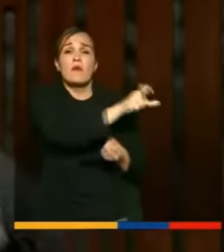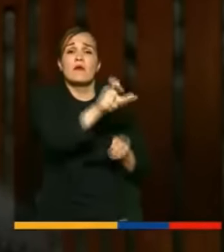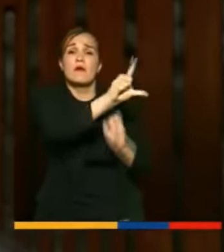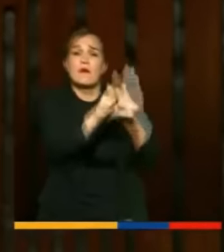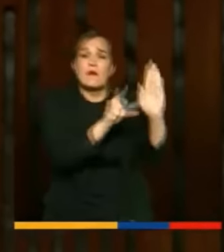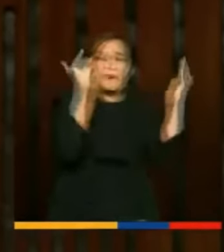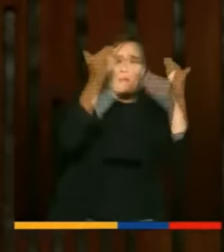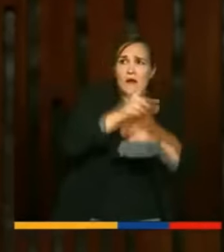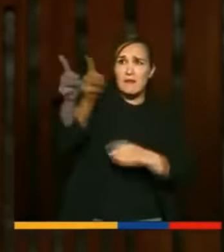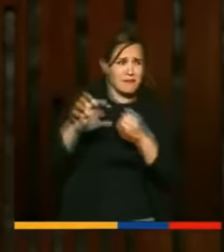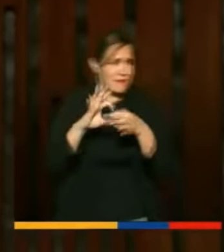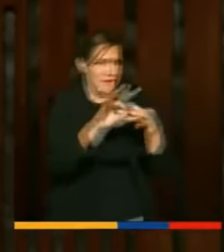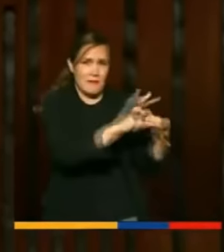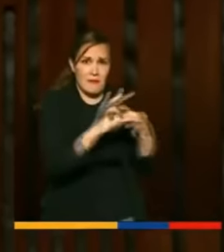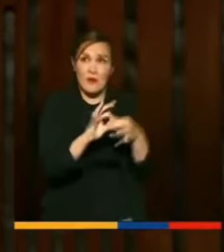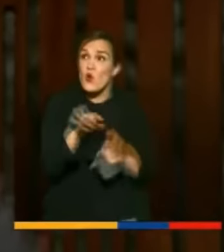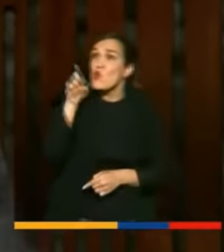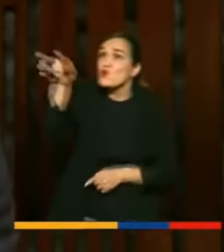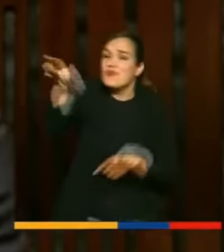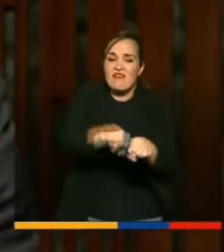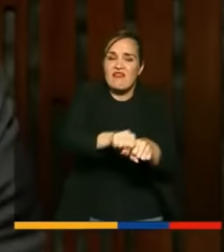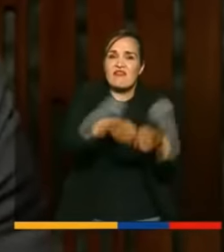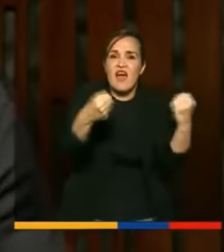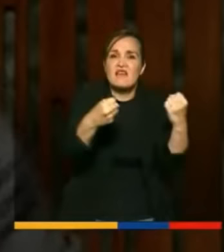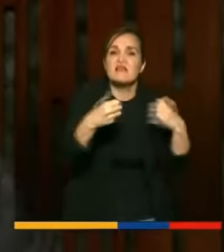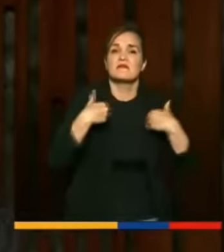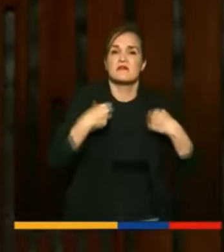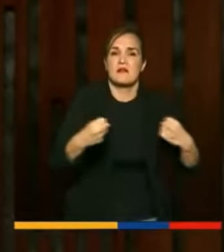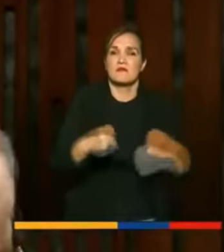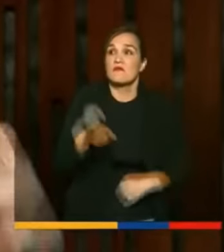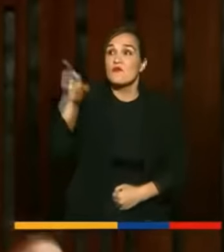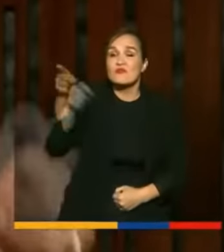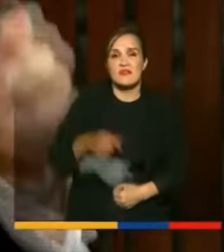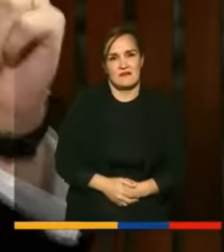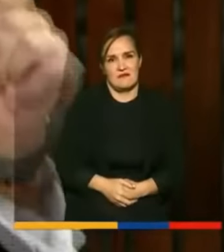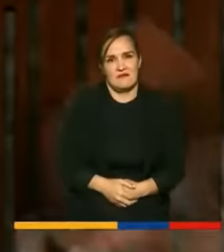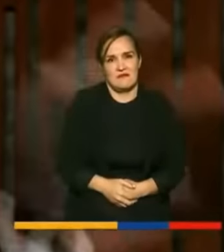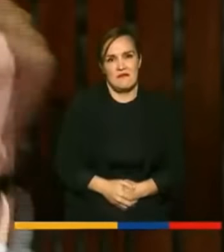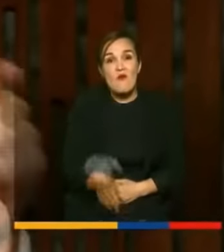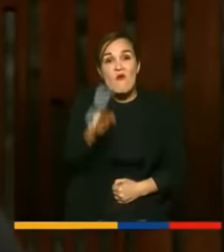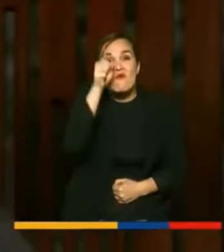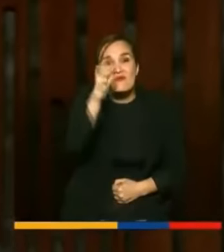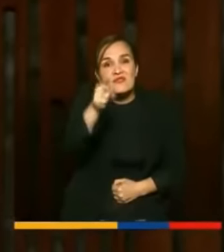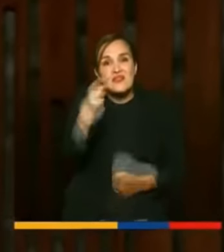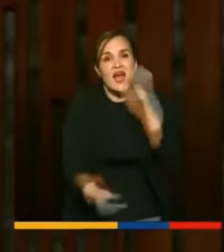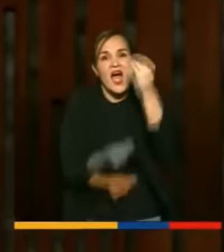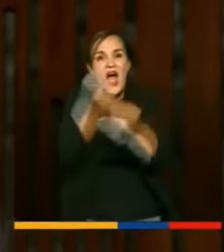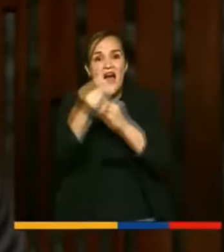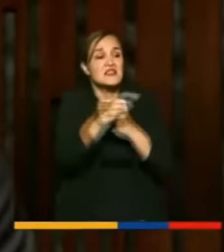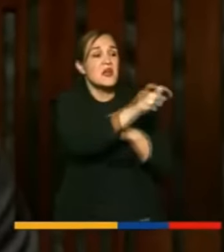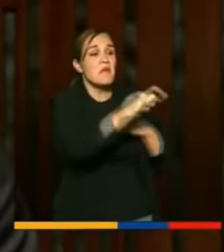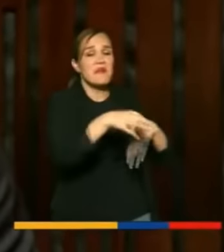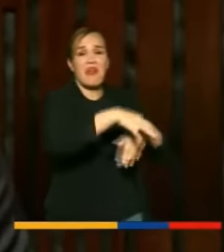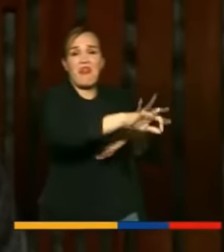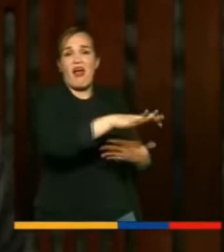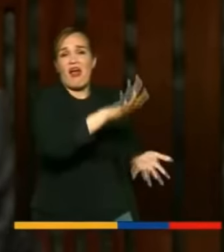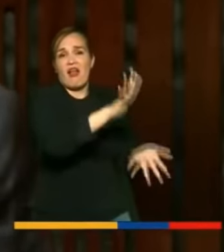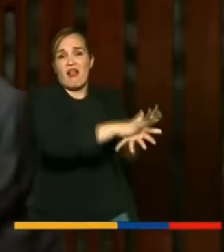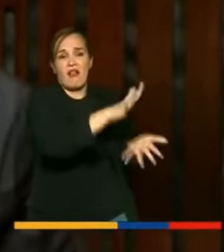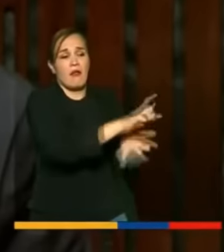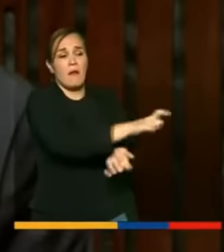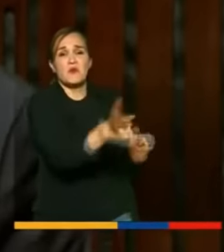está destruyendo el sistema de salud y ha condenado a los colombianos a la enfermedad o a la muerte. ¿Y